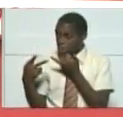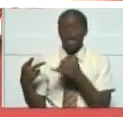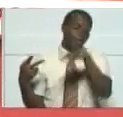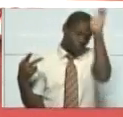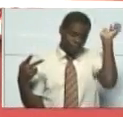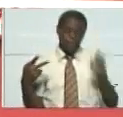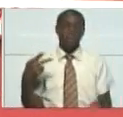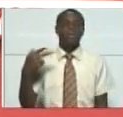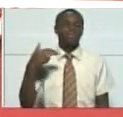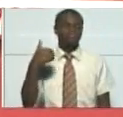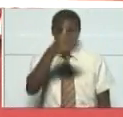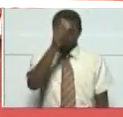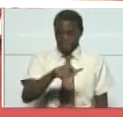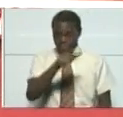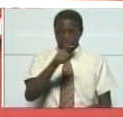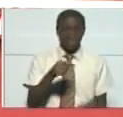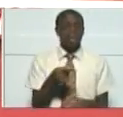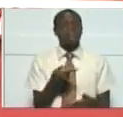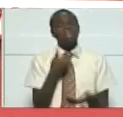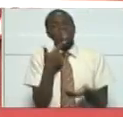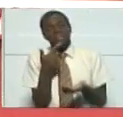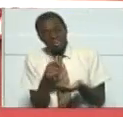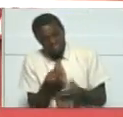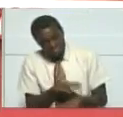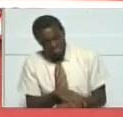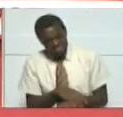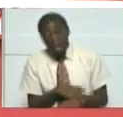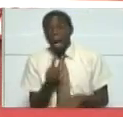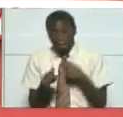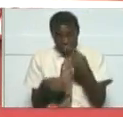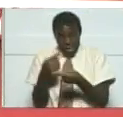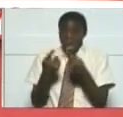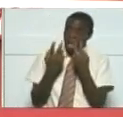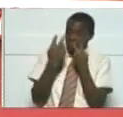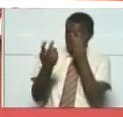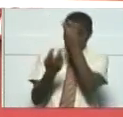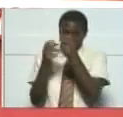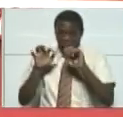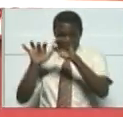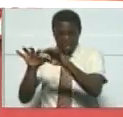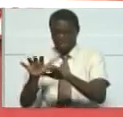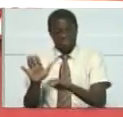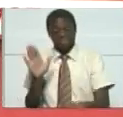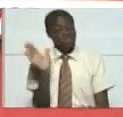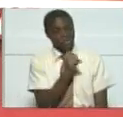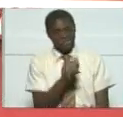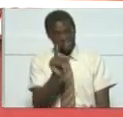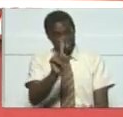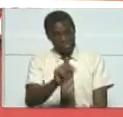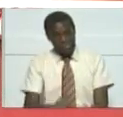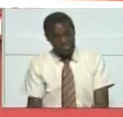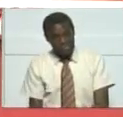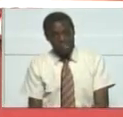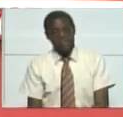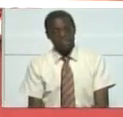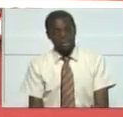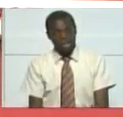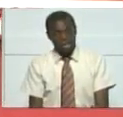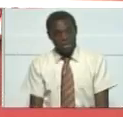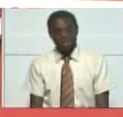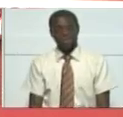ni porque digas eso le van a dar visita mañana a Leopoldo no tiene visita